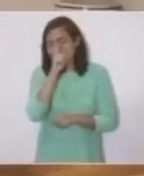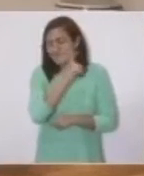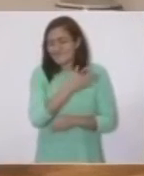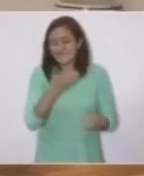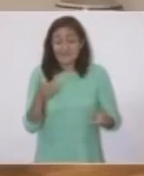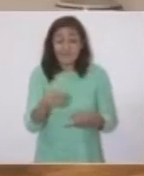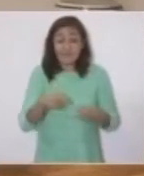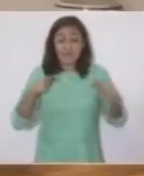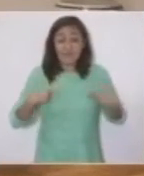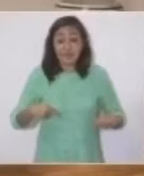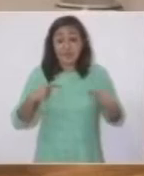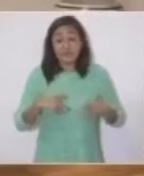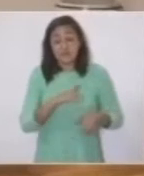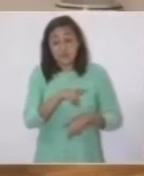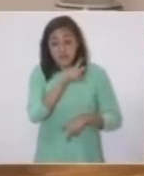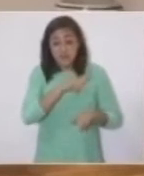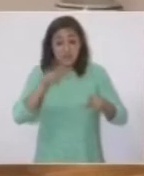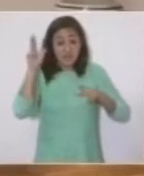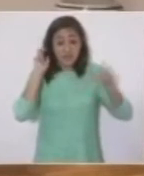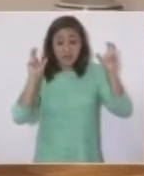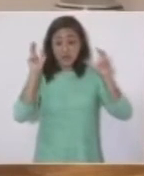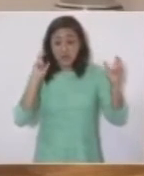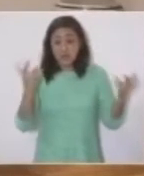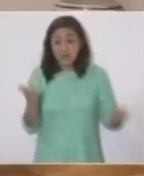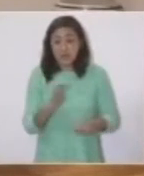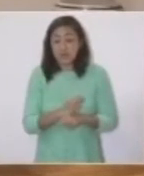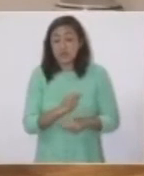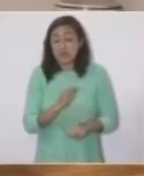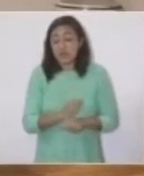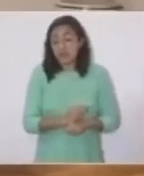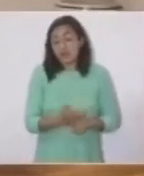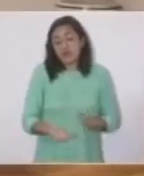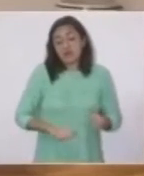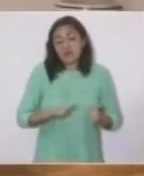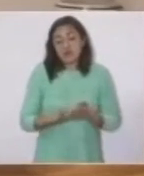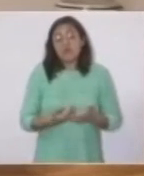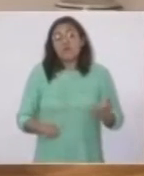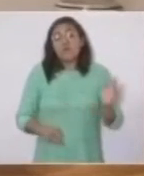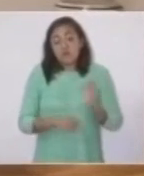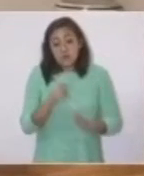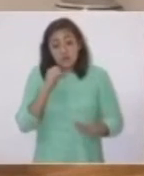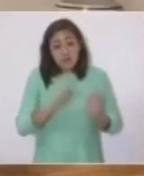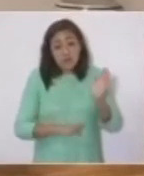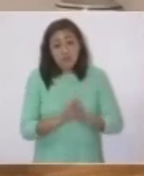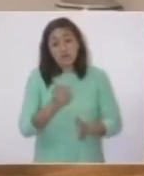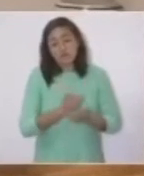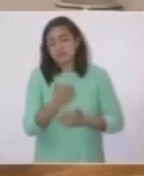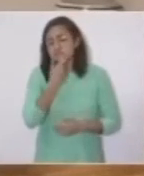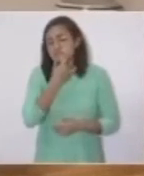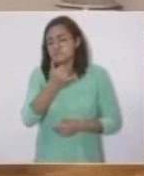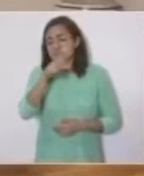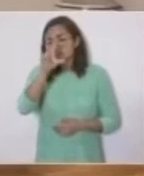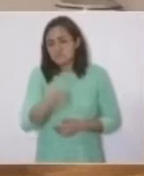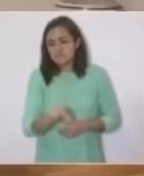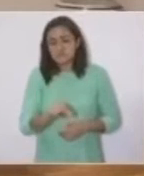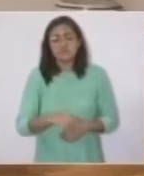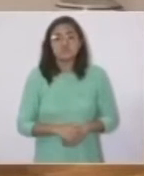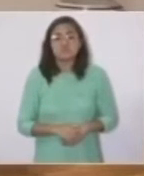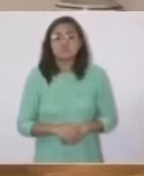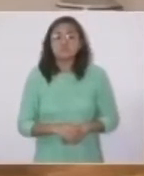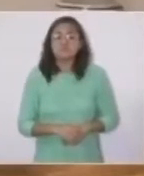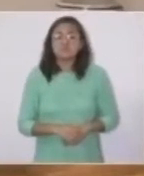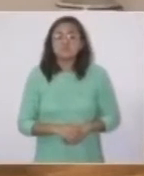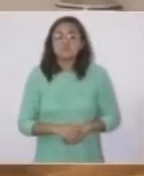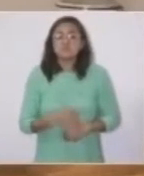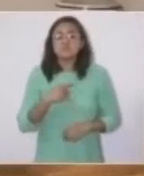los transportistas ya los han escuchado, que plantean nueva alza de tarifas y les hemos dicho que no. Les hemos dicho